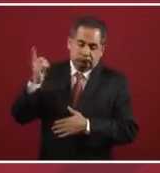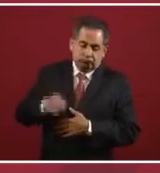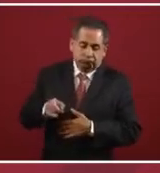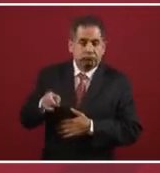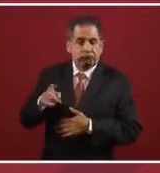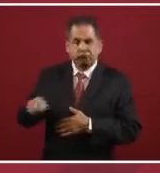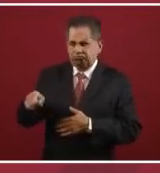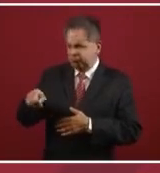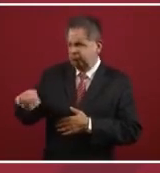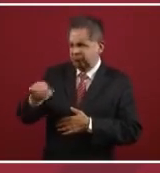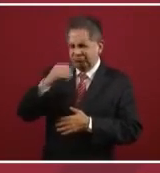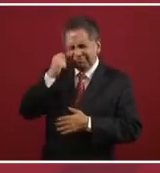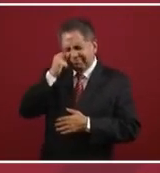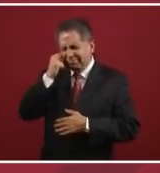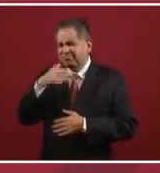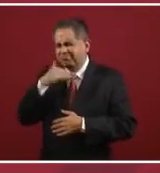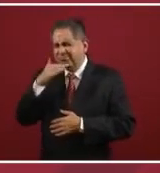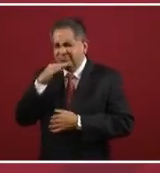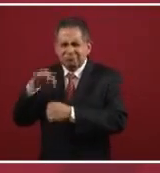aplastar.